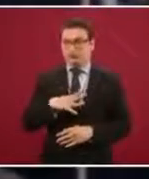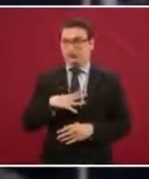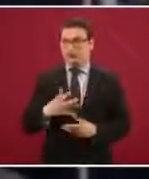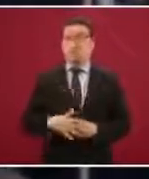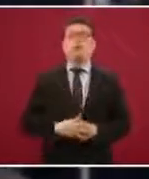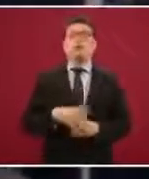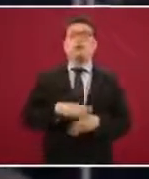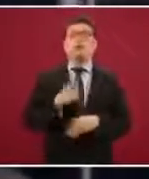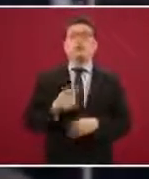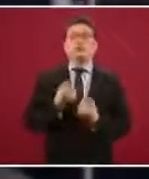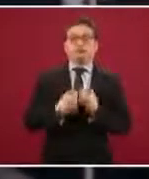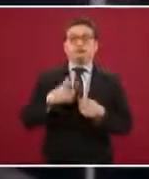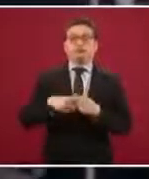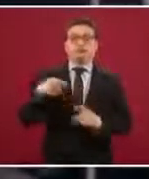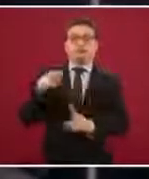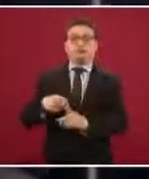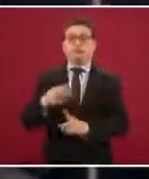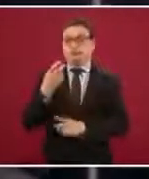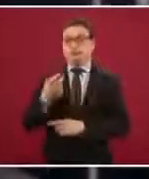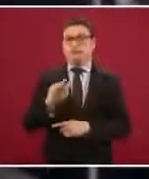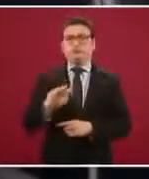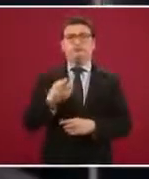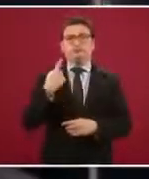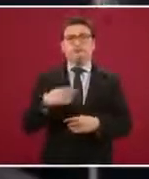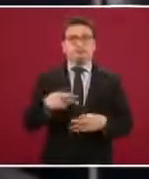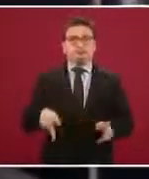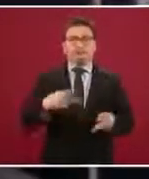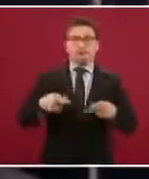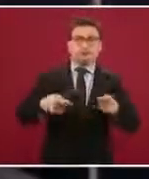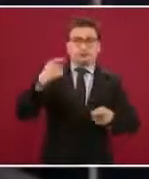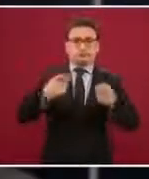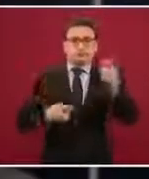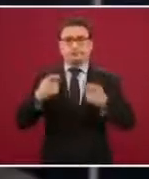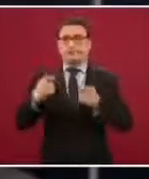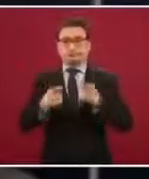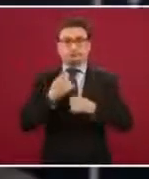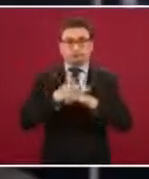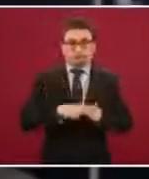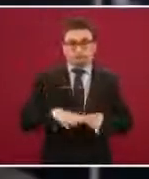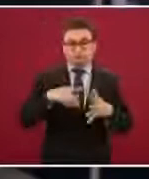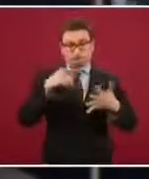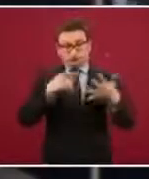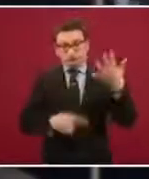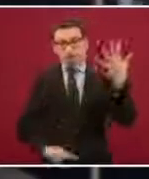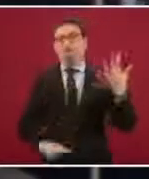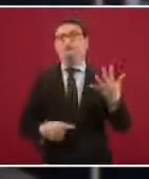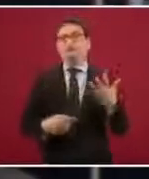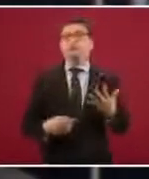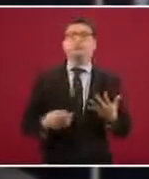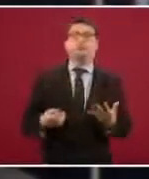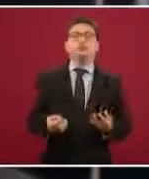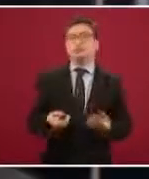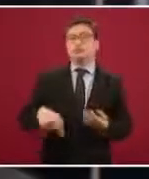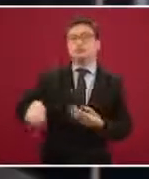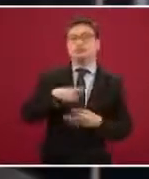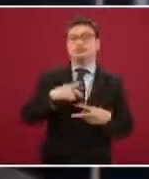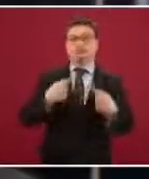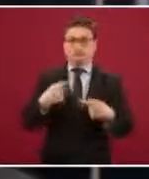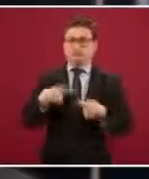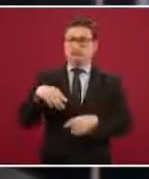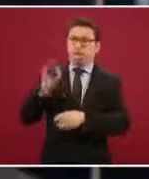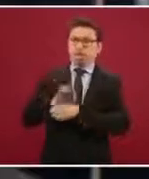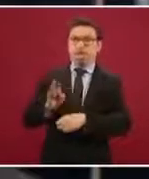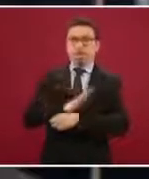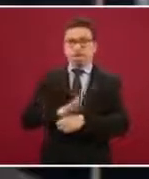del sentido social que le ha dado usted a las subastas se ahora así que se tiene ya digamos un desglose de cuál es el beneficio en sí que han dado